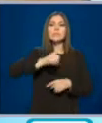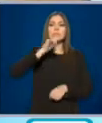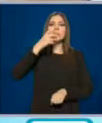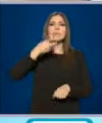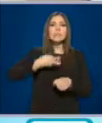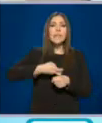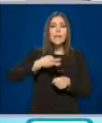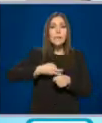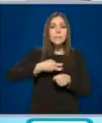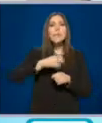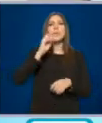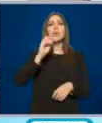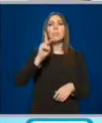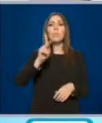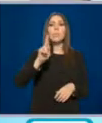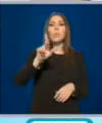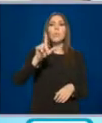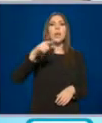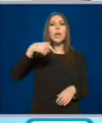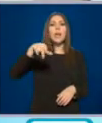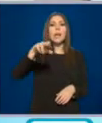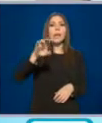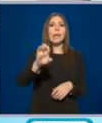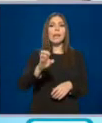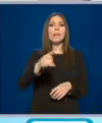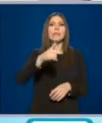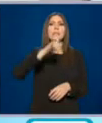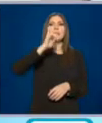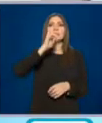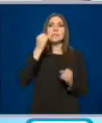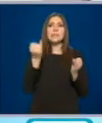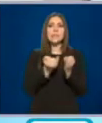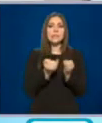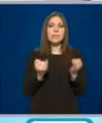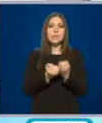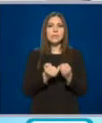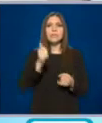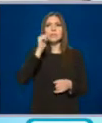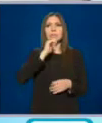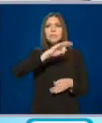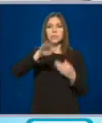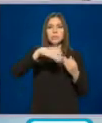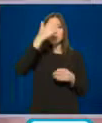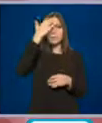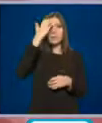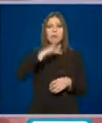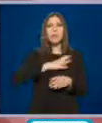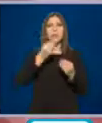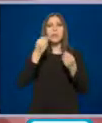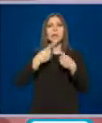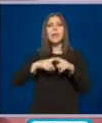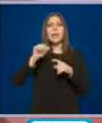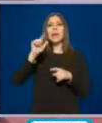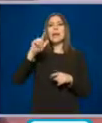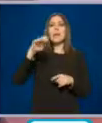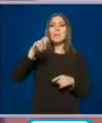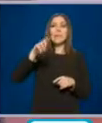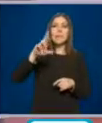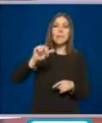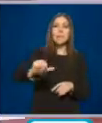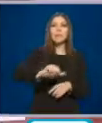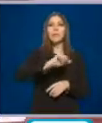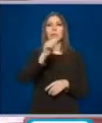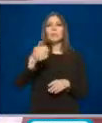pulque, también es Sí, algo ¿verdad? muy... Yo Ajá. lo dije en la bienvenida, eso del pulque de avena también es muy conocido. Hay muchas cosas, almendras, en fin, en otros países les